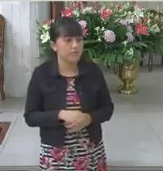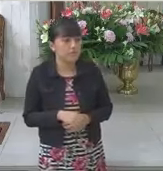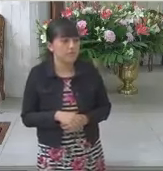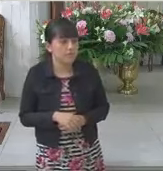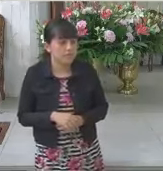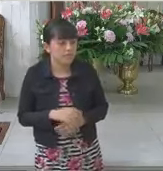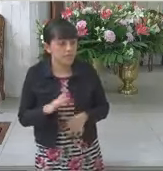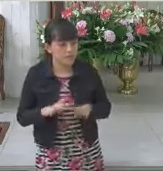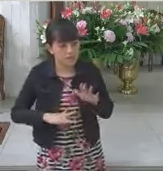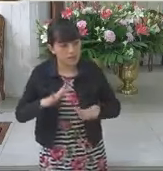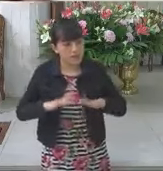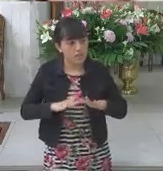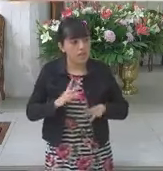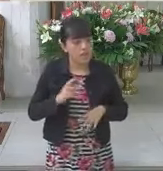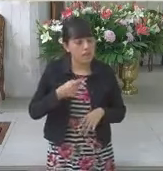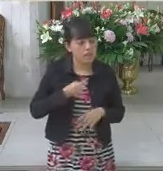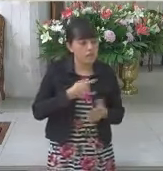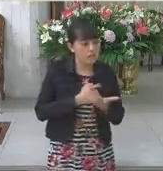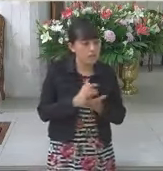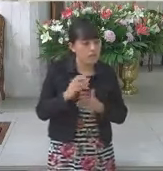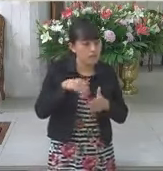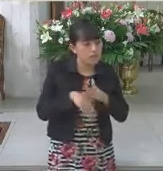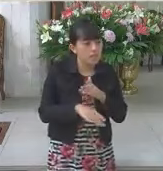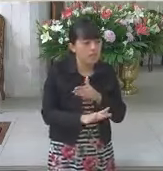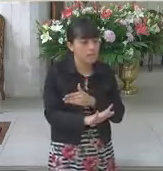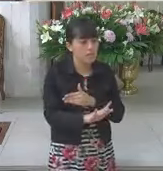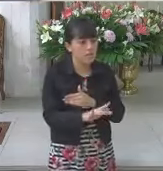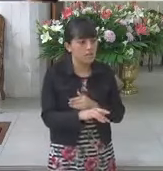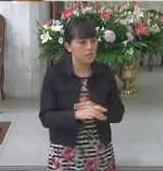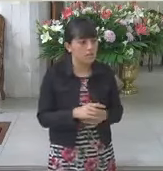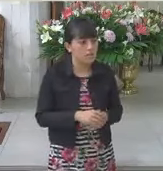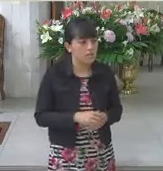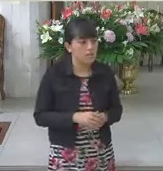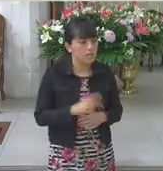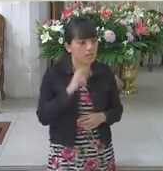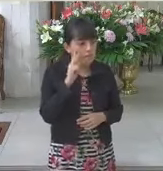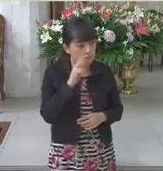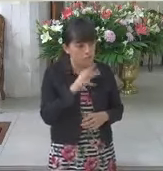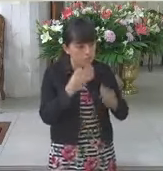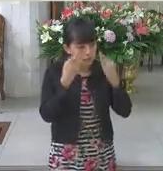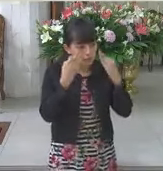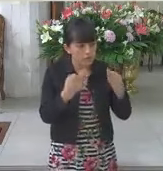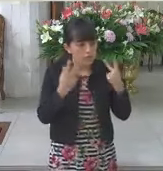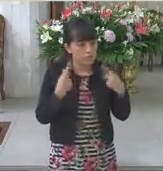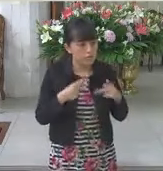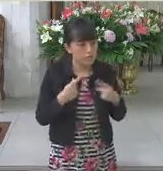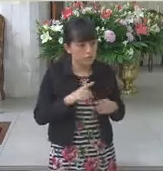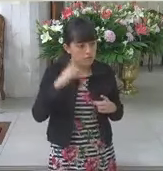el metro nos ofrecen cantos cantos